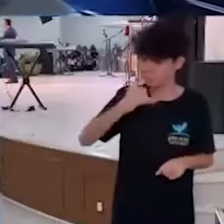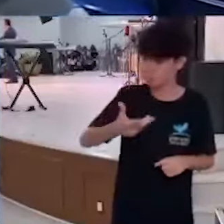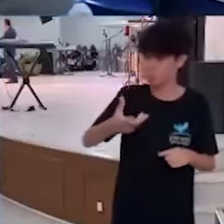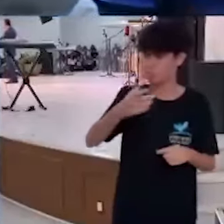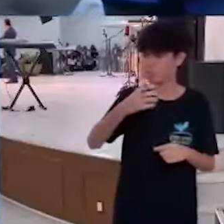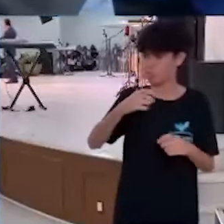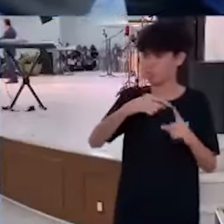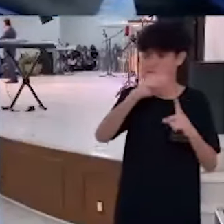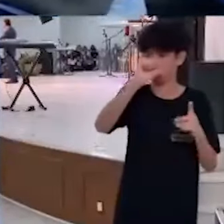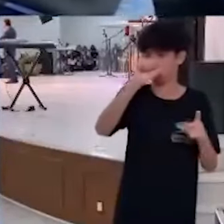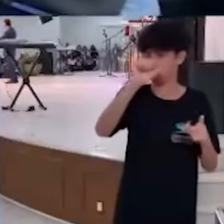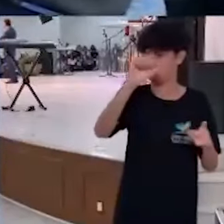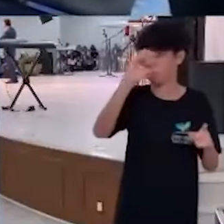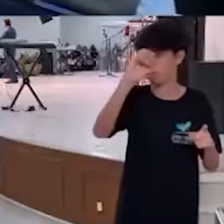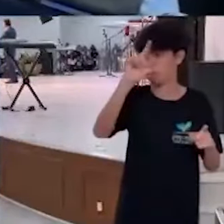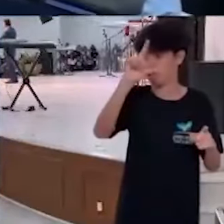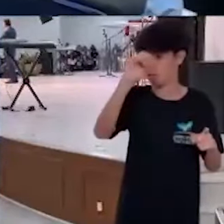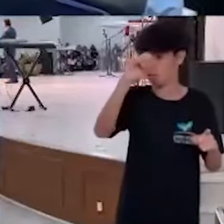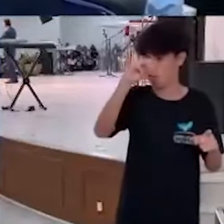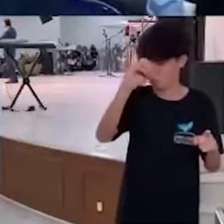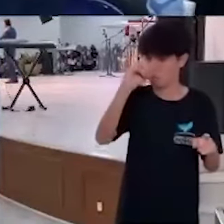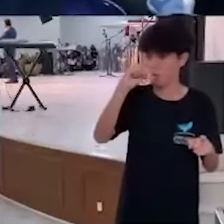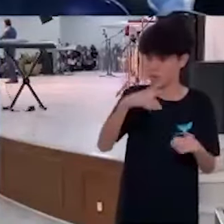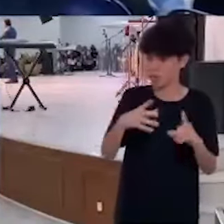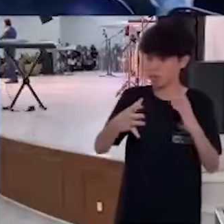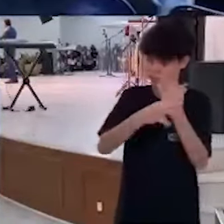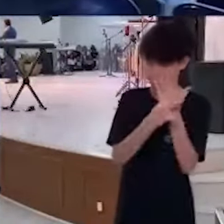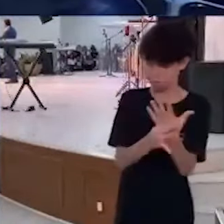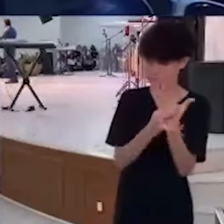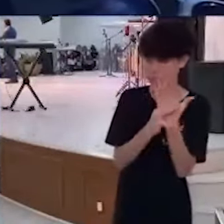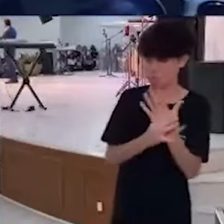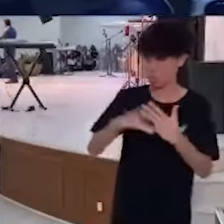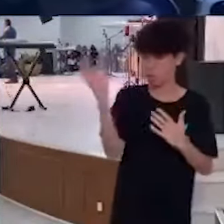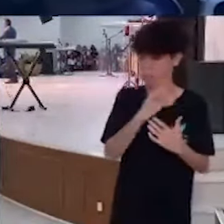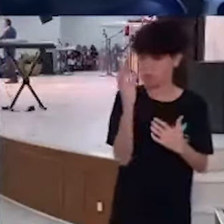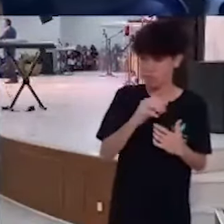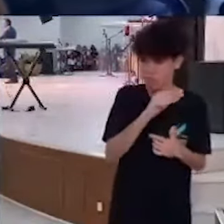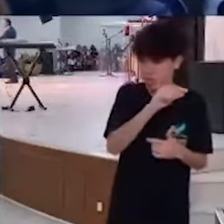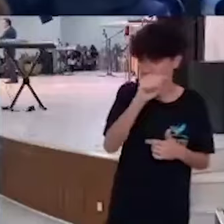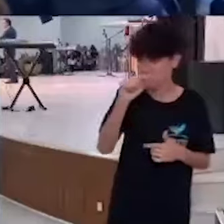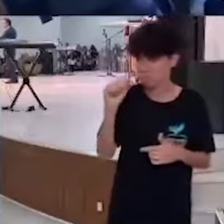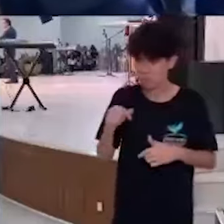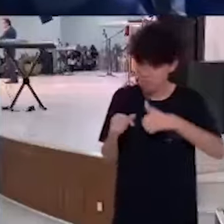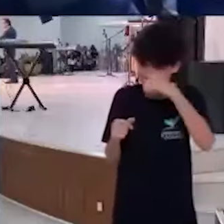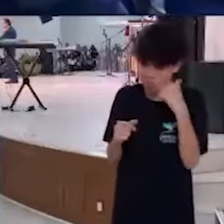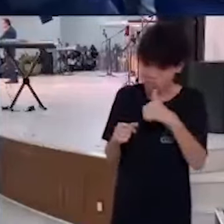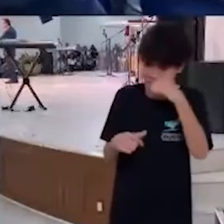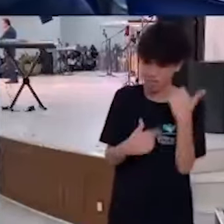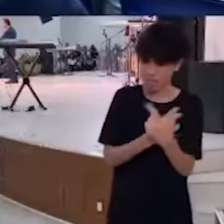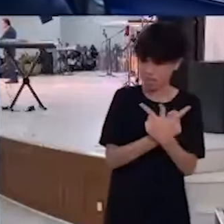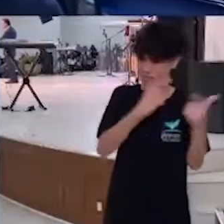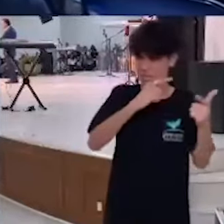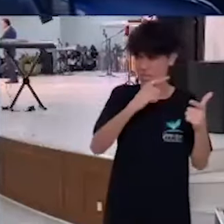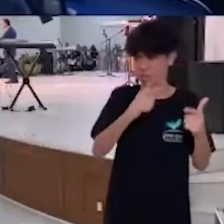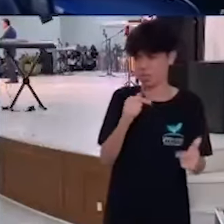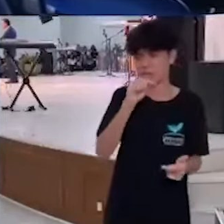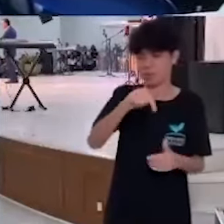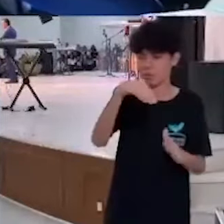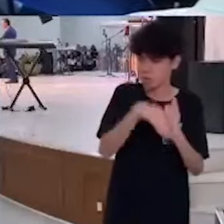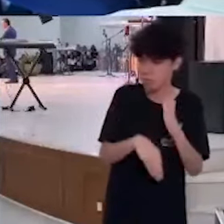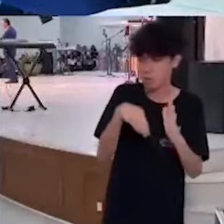nuestra carrera ministerial, en lo que Dios nos dio y nos puso como